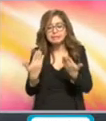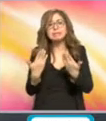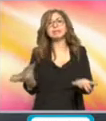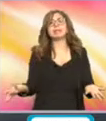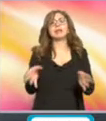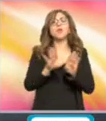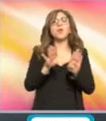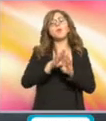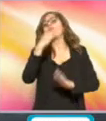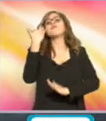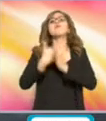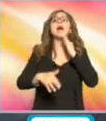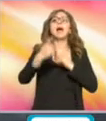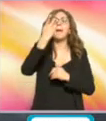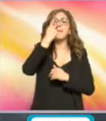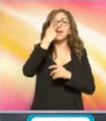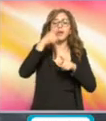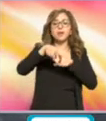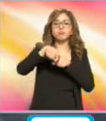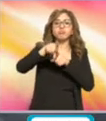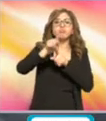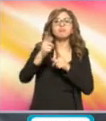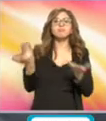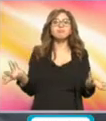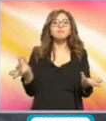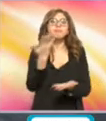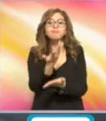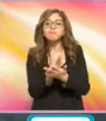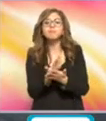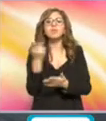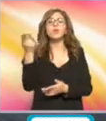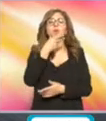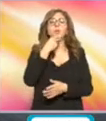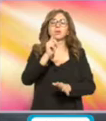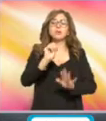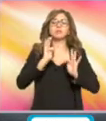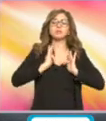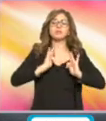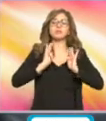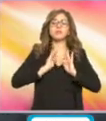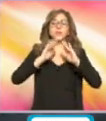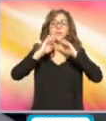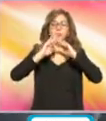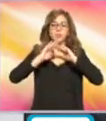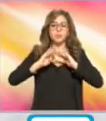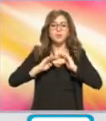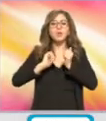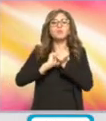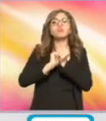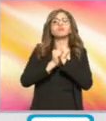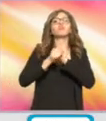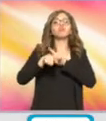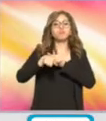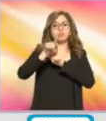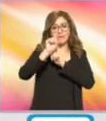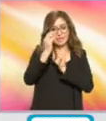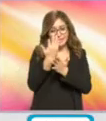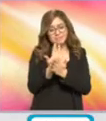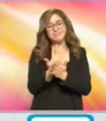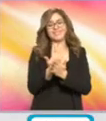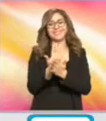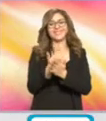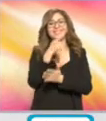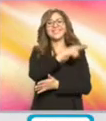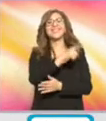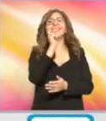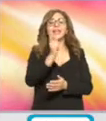aquí Como la que ya se Claro, acabó la viva, fiesta. Juan, dice. Oye. Y tú espérame tantito en lo que me recupero. Comprendan, ¿no? Yo los invito a leer un libro, un gran